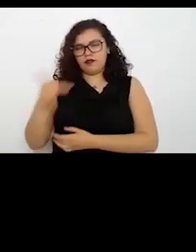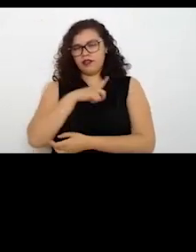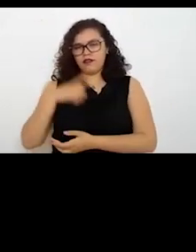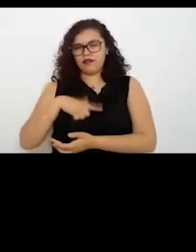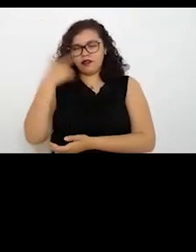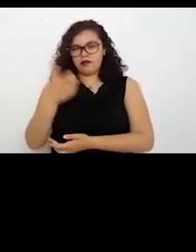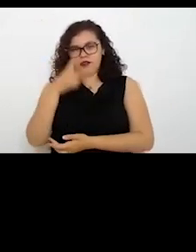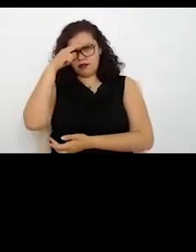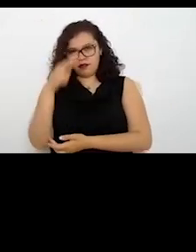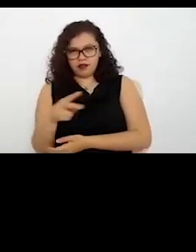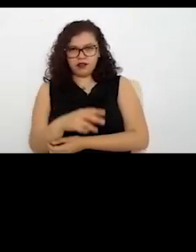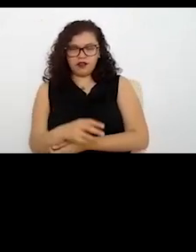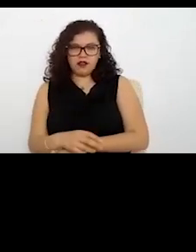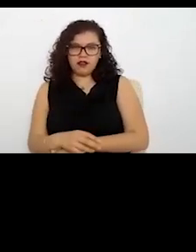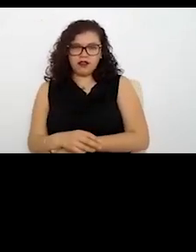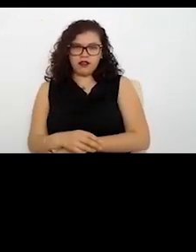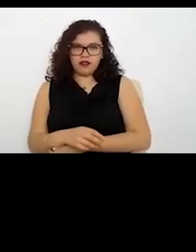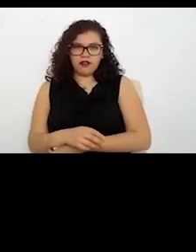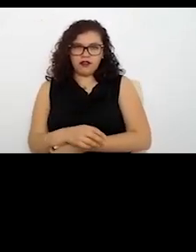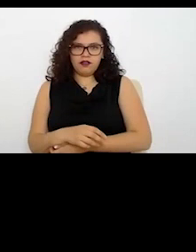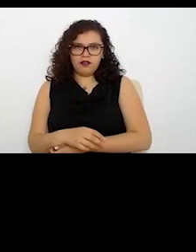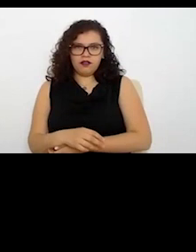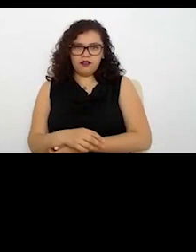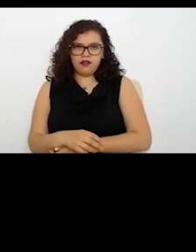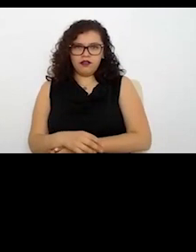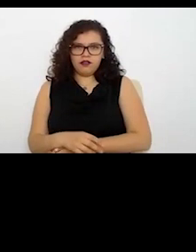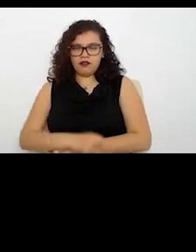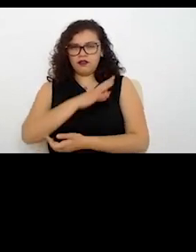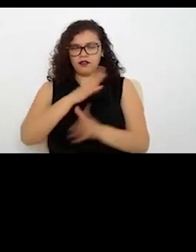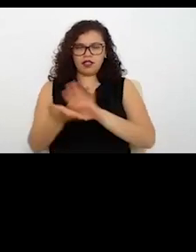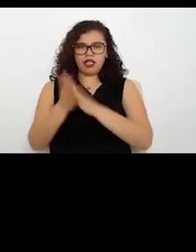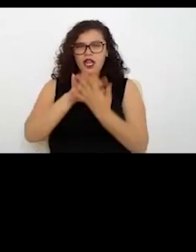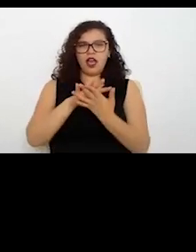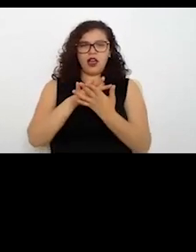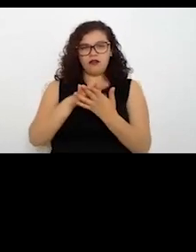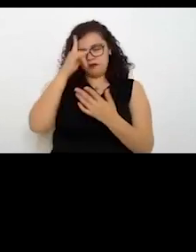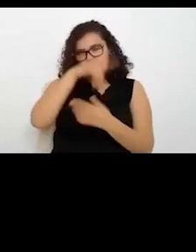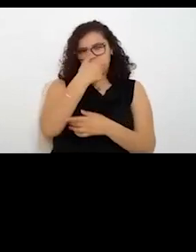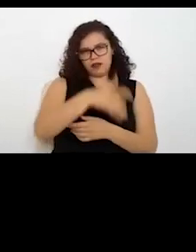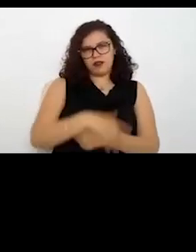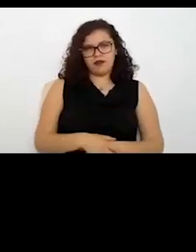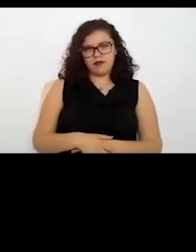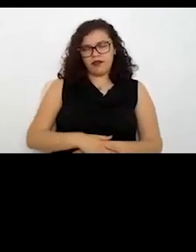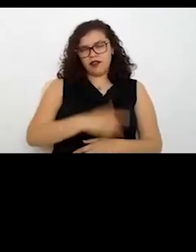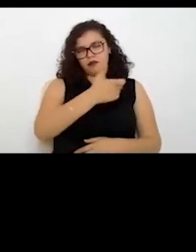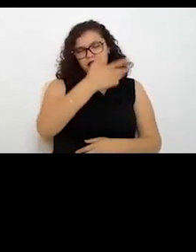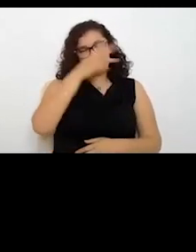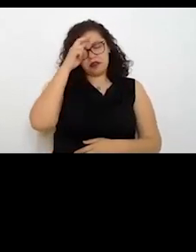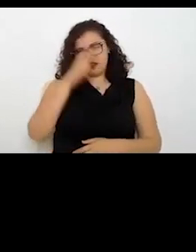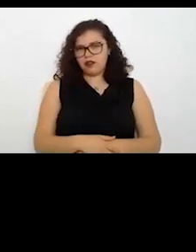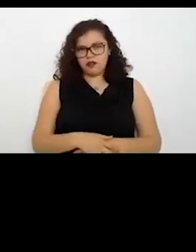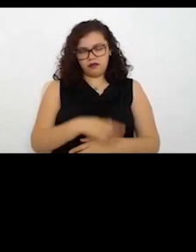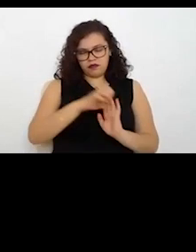o incluso podría pagarse en una divisa extranjera, pero tiene que ser al tipo de cambio de la fecha de pago, es decir, en pesos mexicanos. O sea, si estamos pensando de